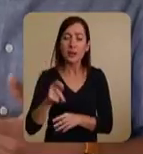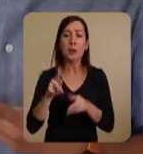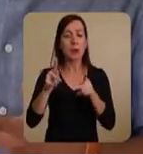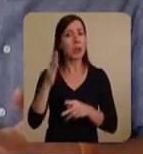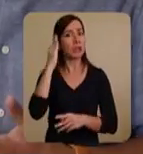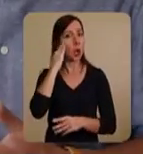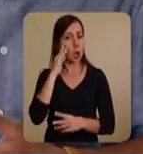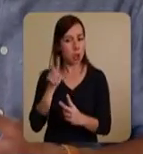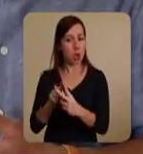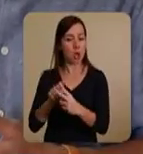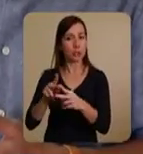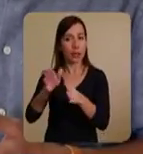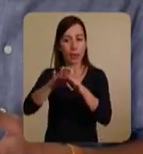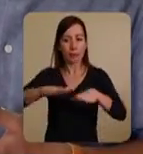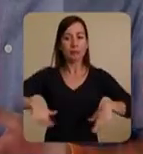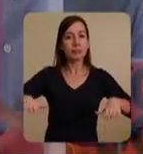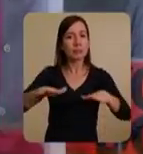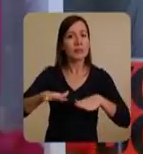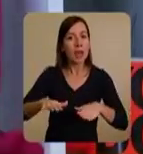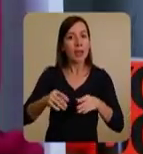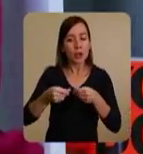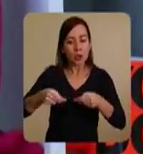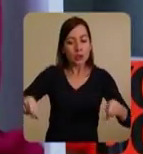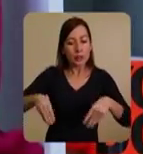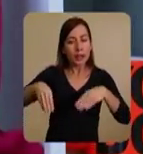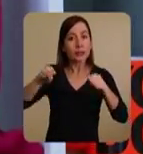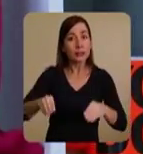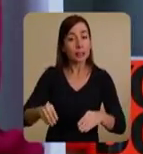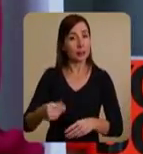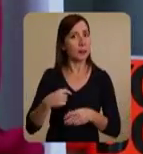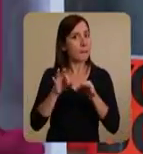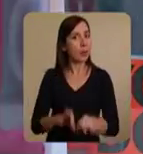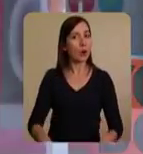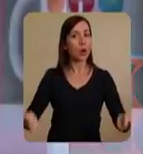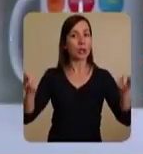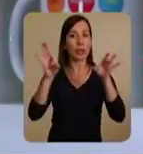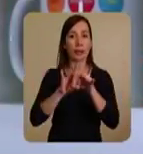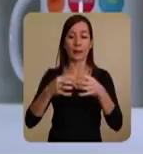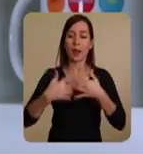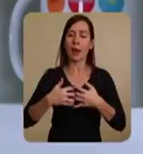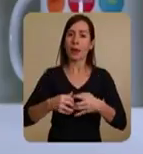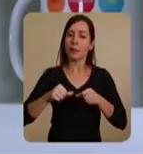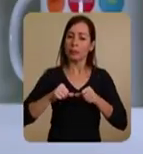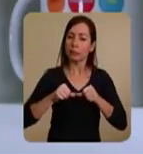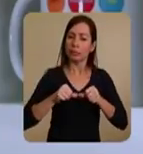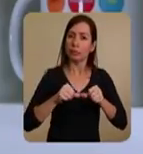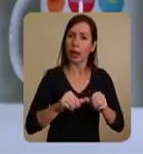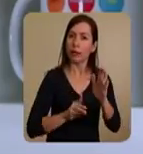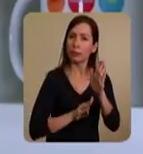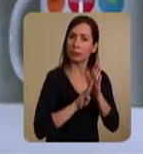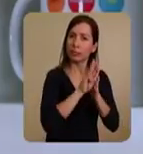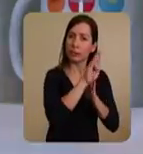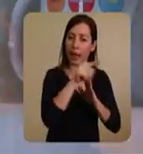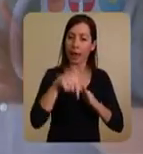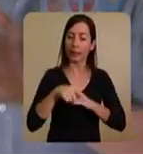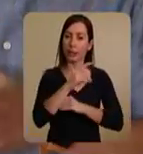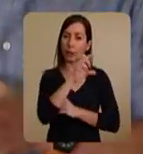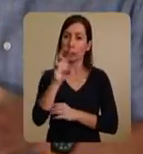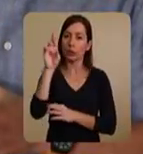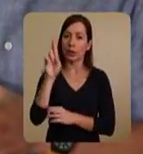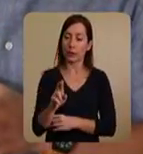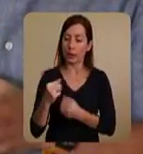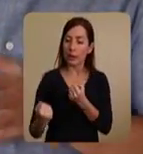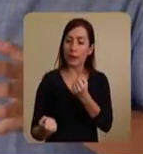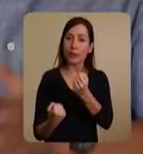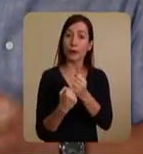creativas, personas que conocen el medio textil, y nos parece importantísimo para que la empresa textil se siga desarrollando en el país